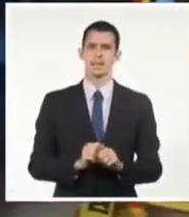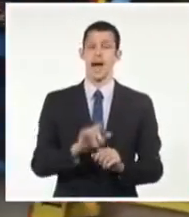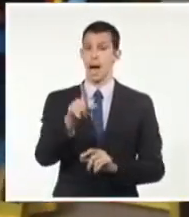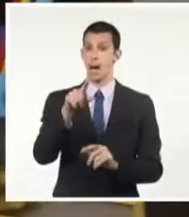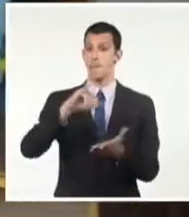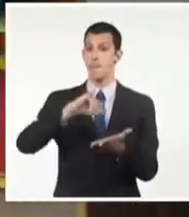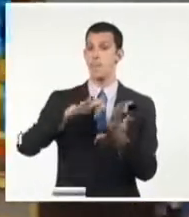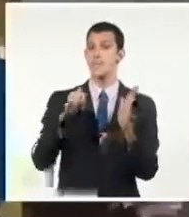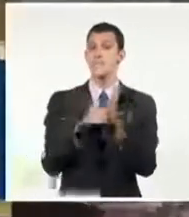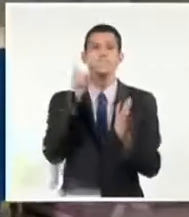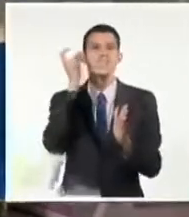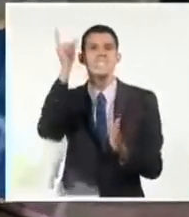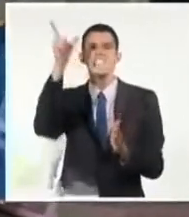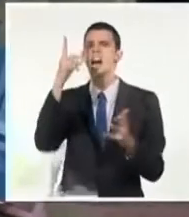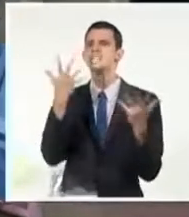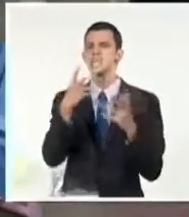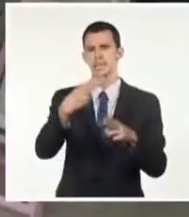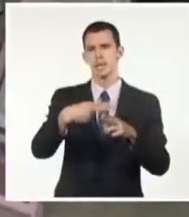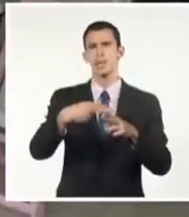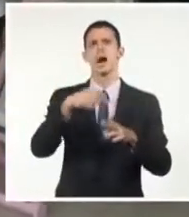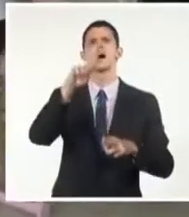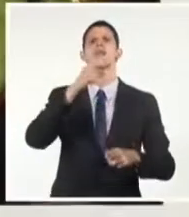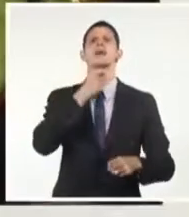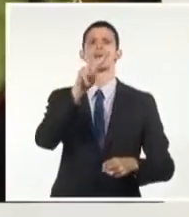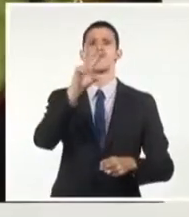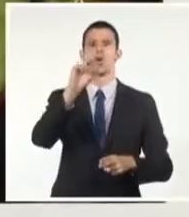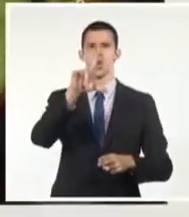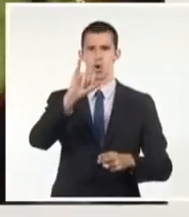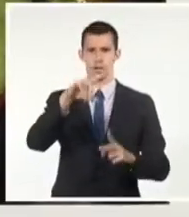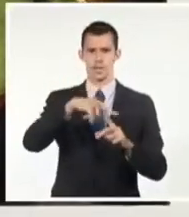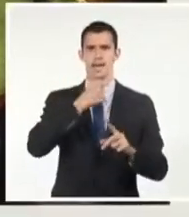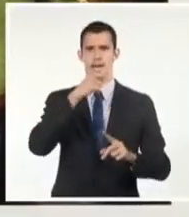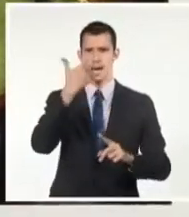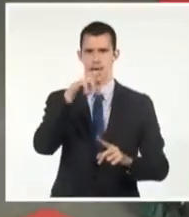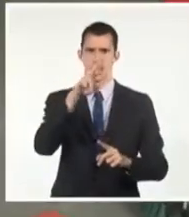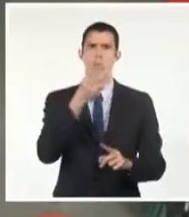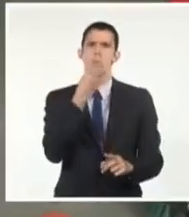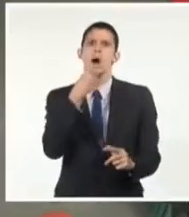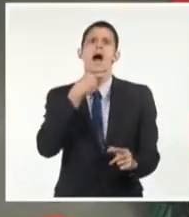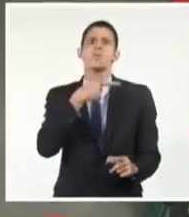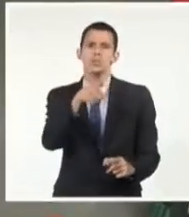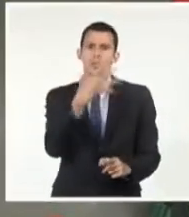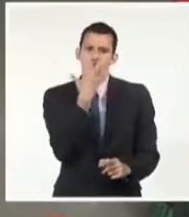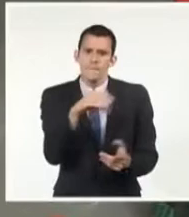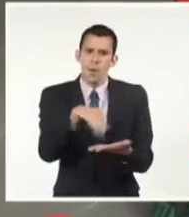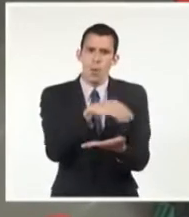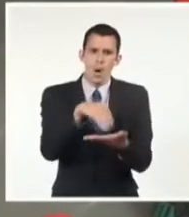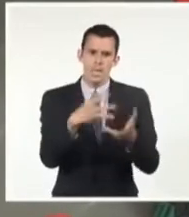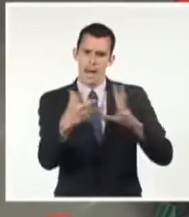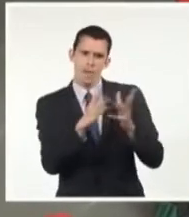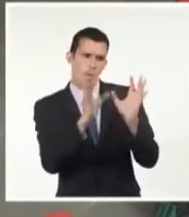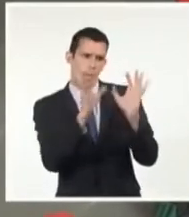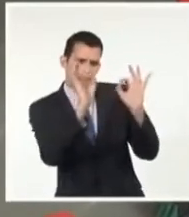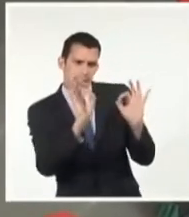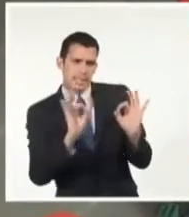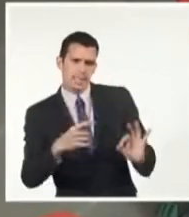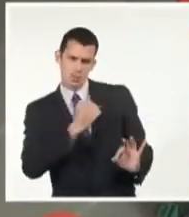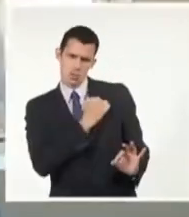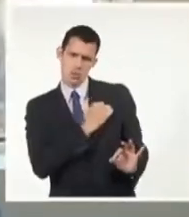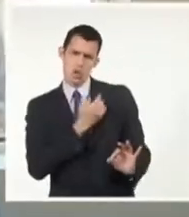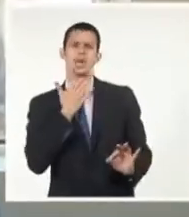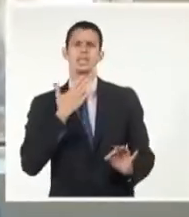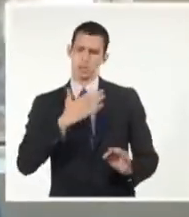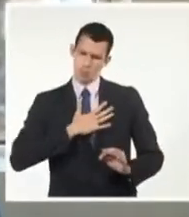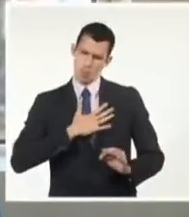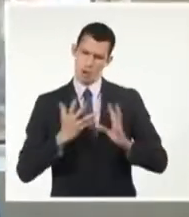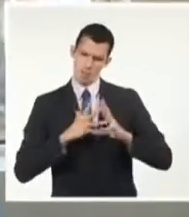casa-taller, donde los clientes pueden hacer encargos personalizados. Ahora cuenta con la tienda La Muralla, abierta de